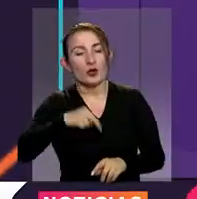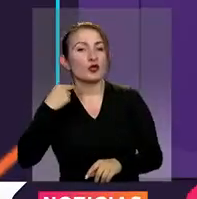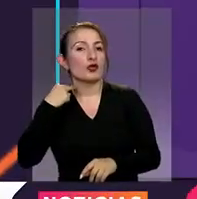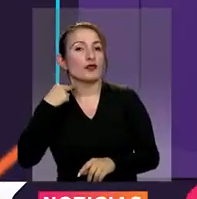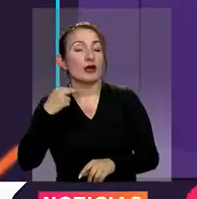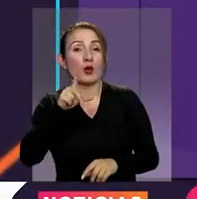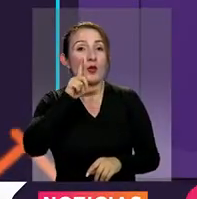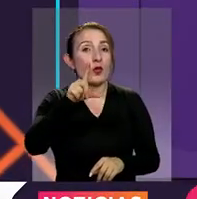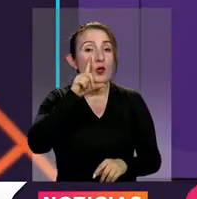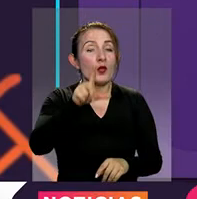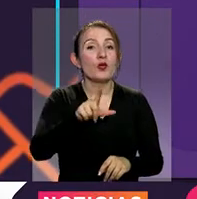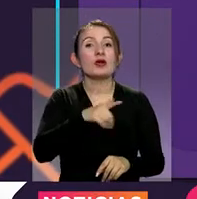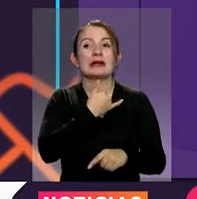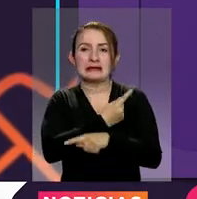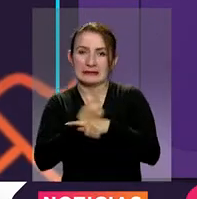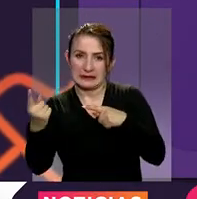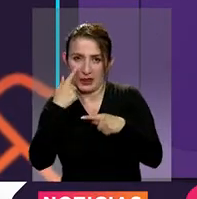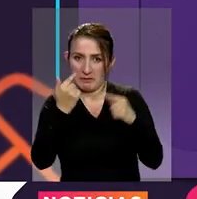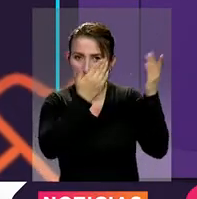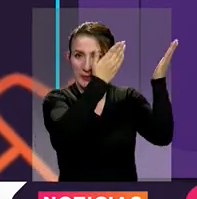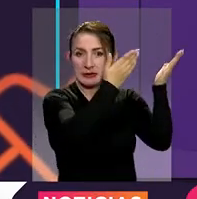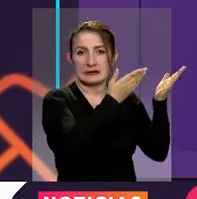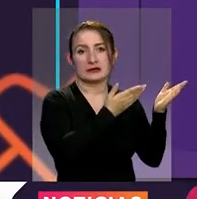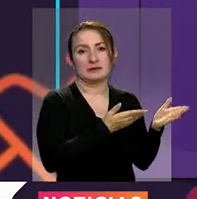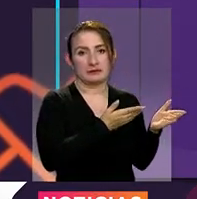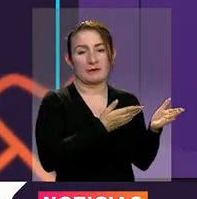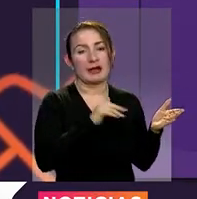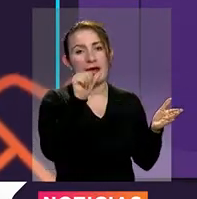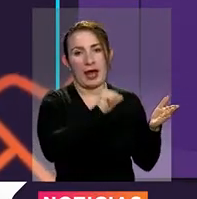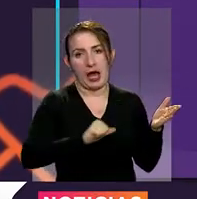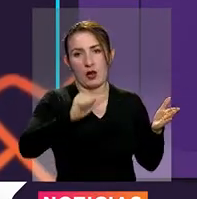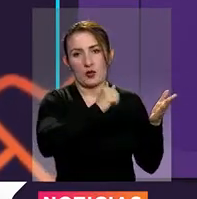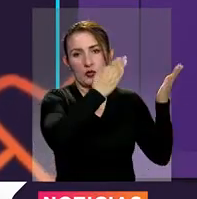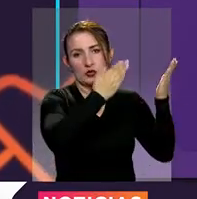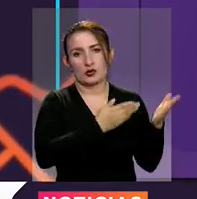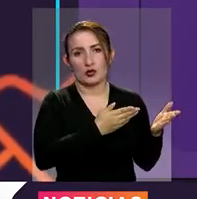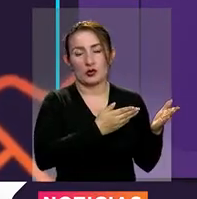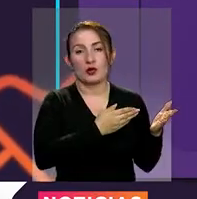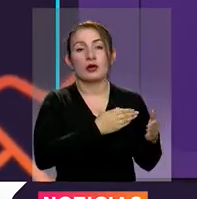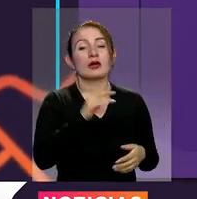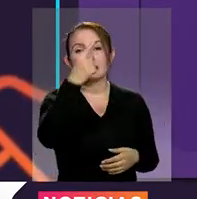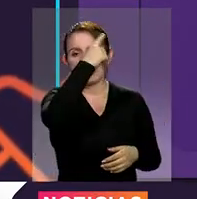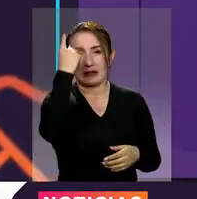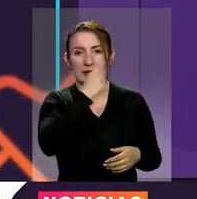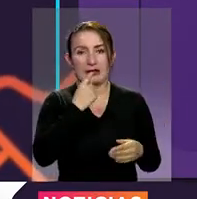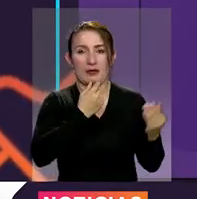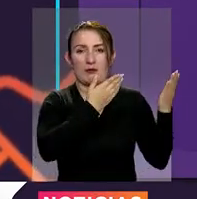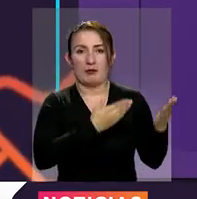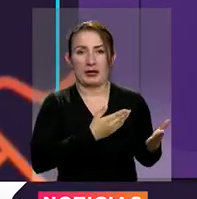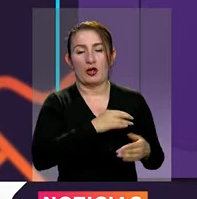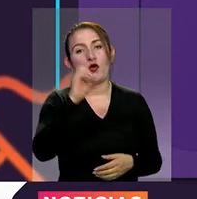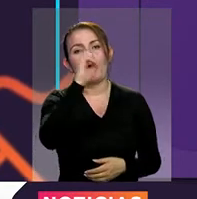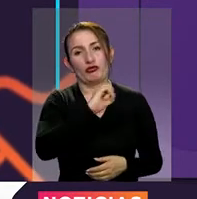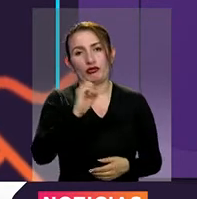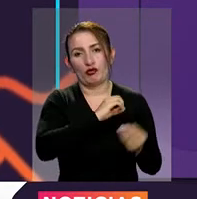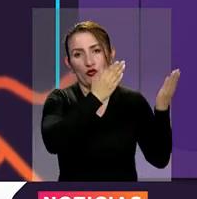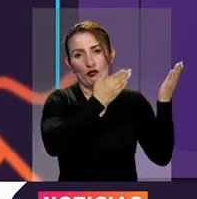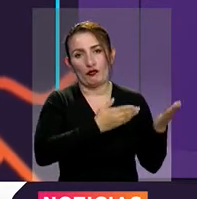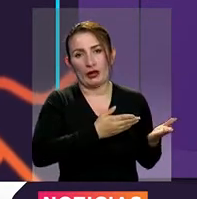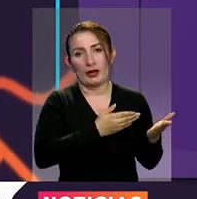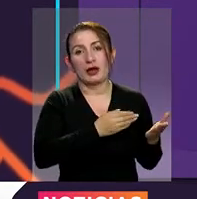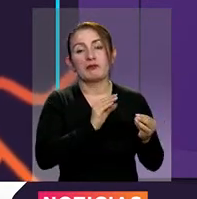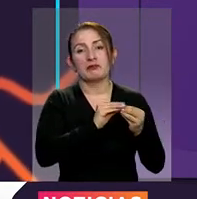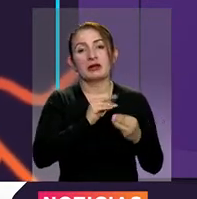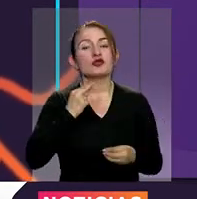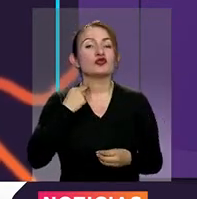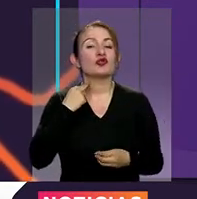En julio será la semana del 5 al 11, en agosto la del 2 al 8, en septiembre del 6 al 12, en octubre la semana del 4 al 10 y